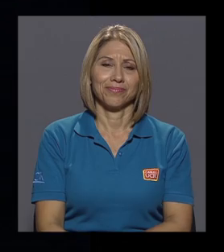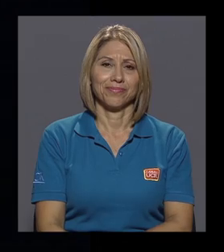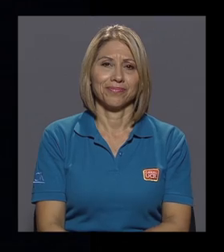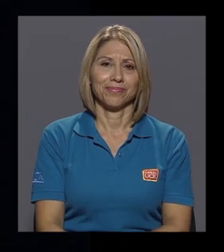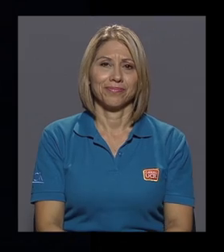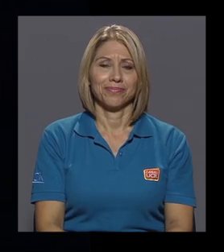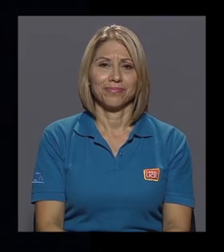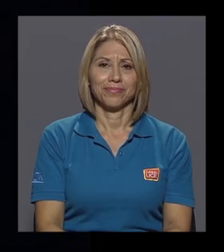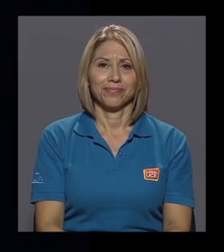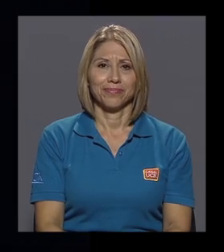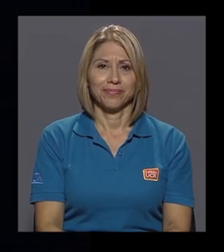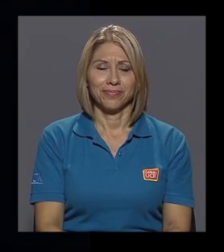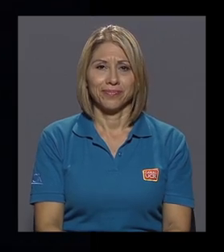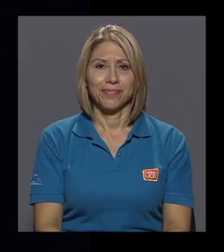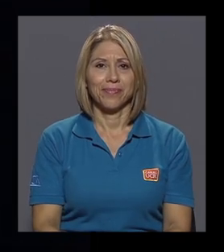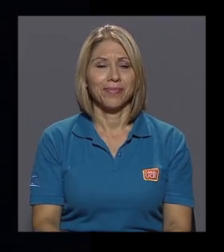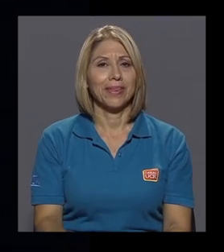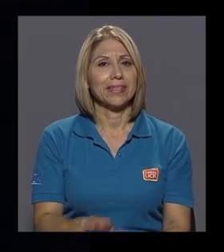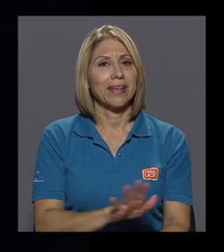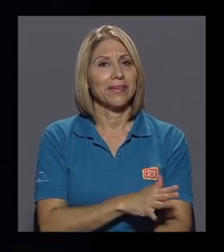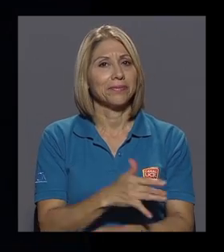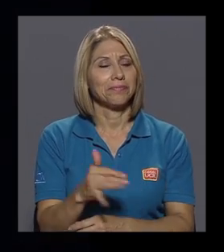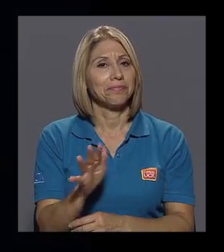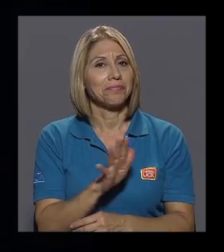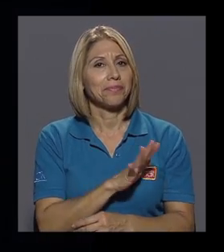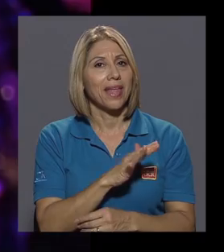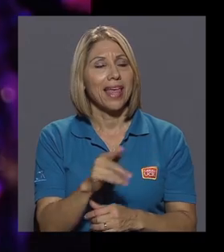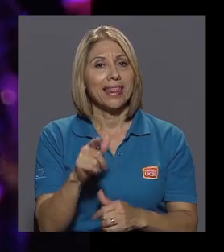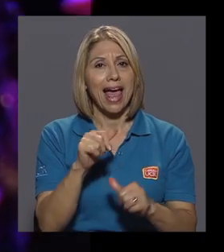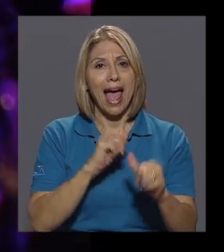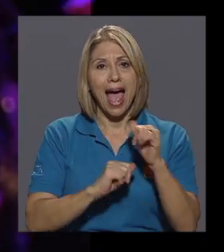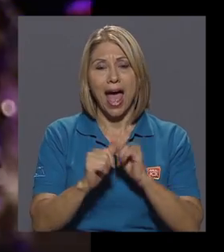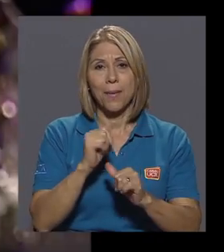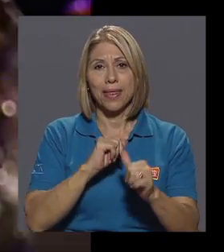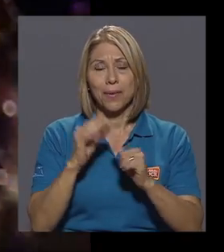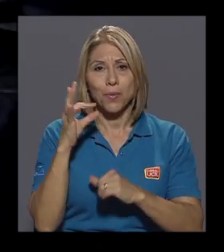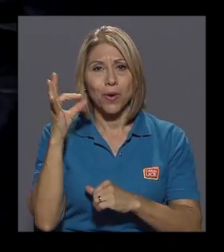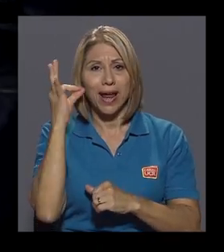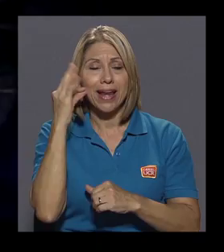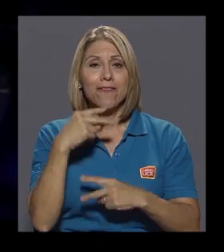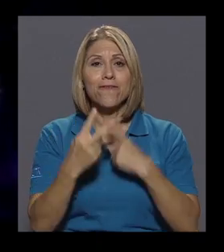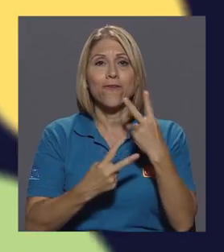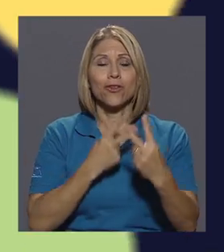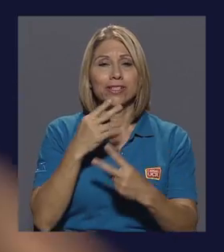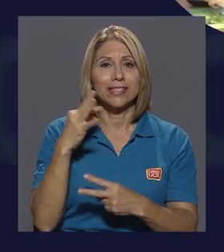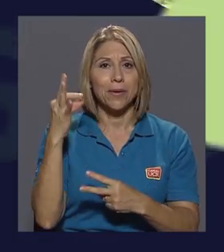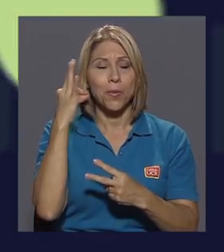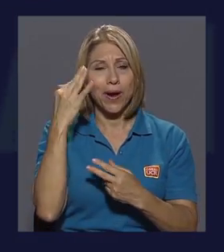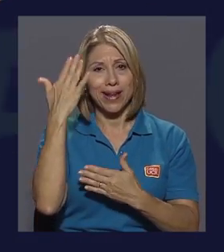mujer, voces de mujer, fuerza de mujer.